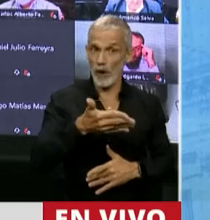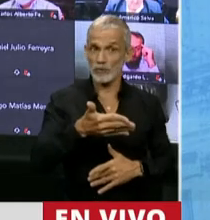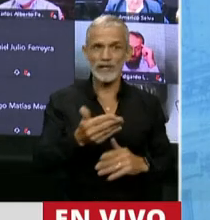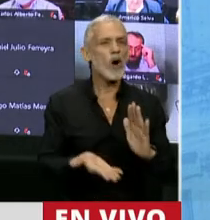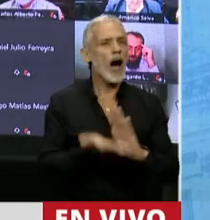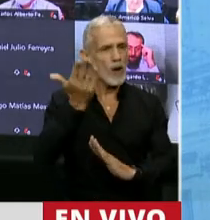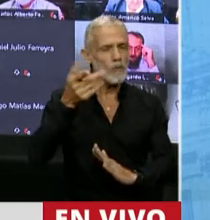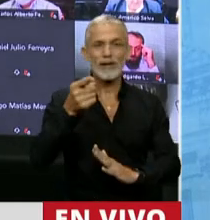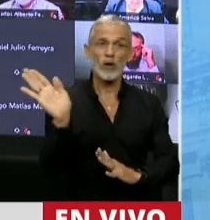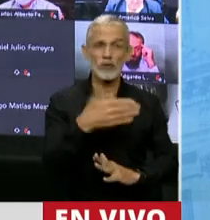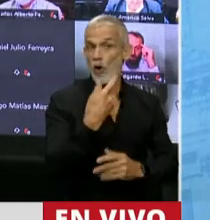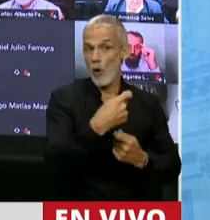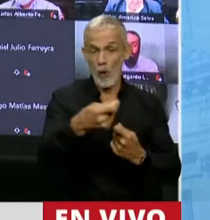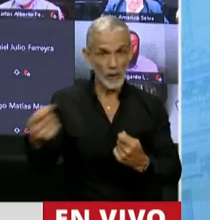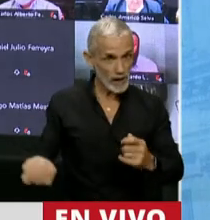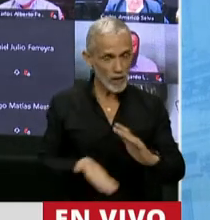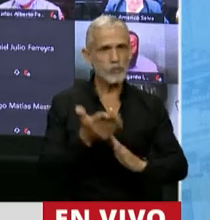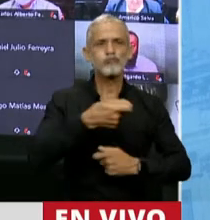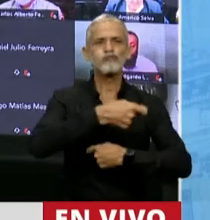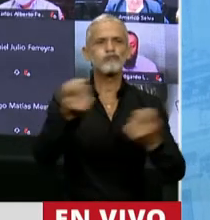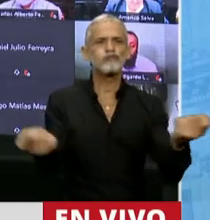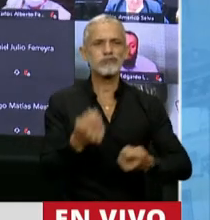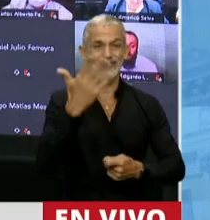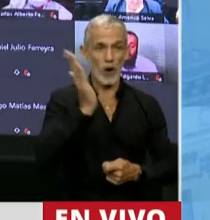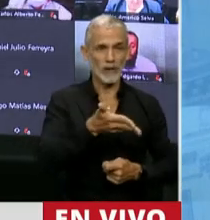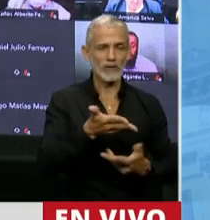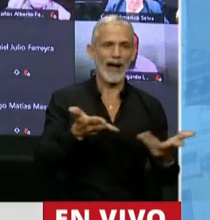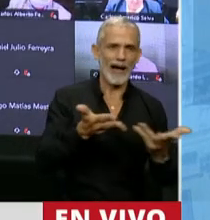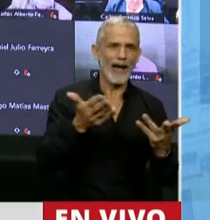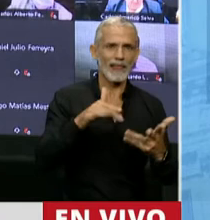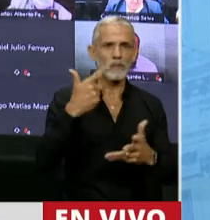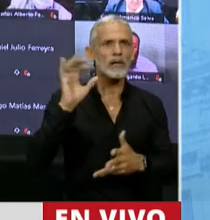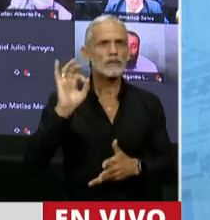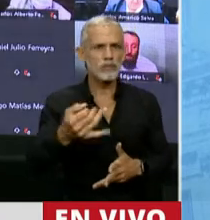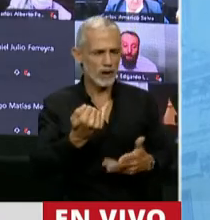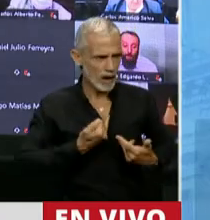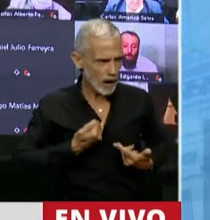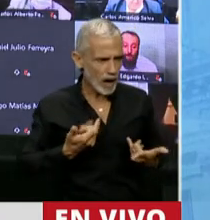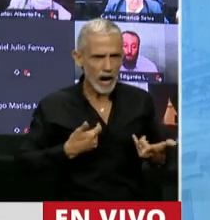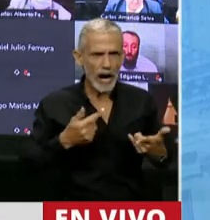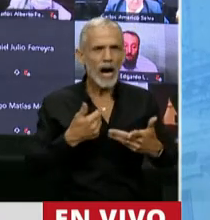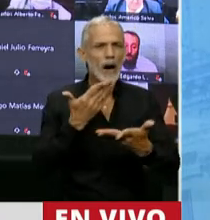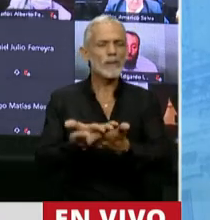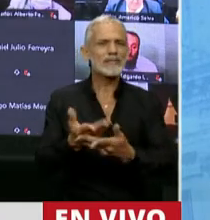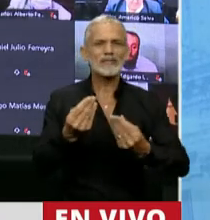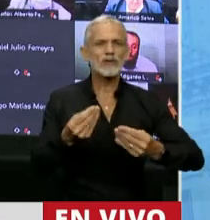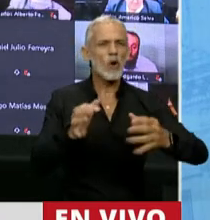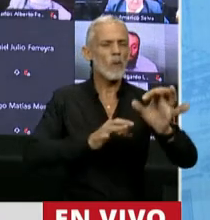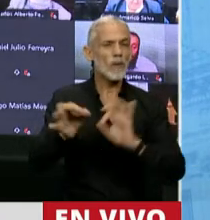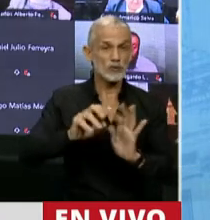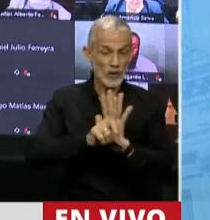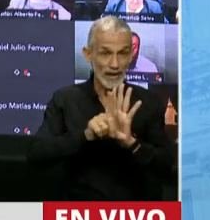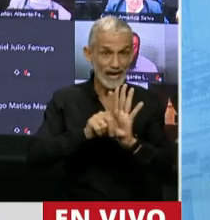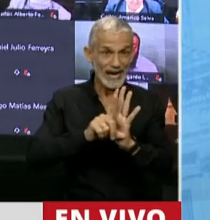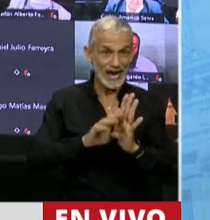de aumento a todos nuestros jubilados. Pero posteriormente nos enteramos que cuando se hace la presentación del proyecto de ley